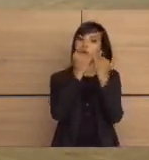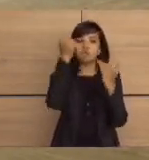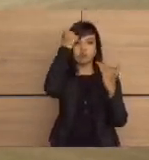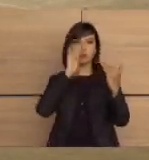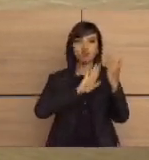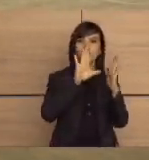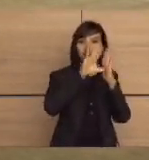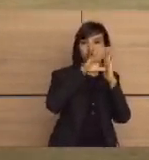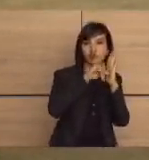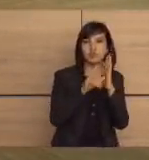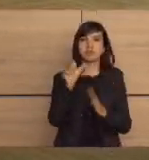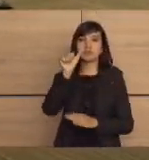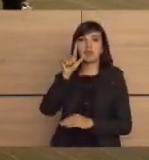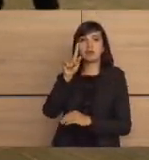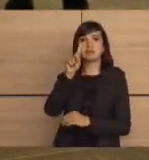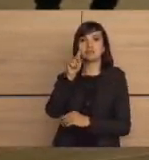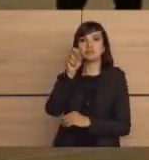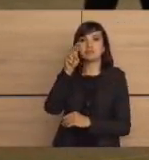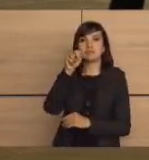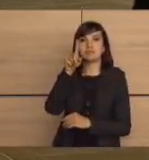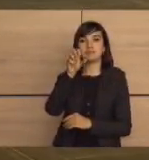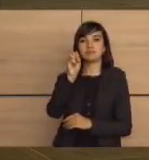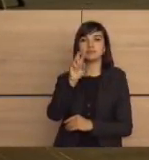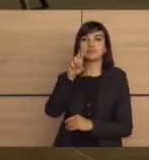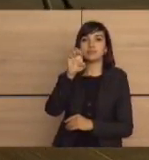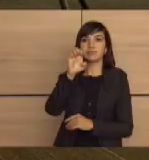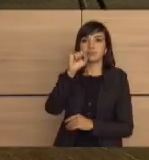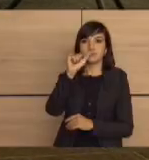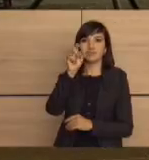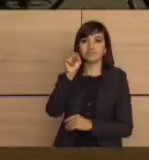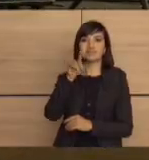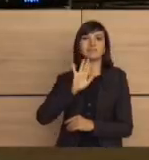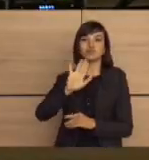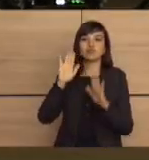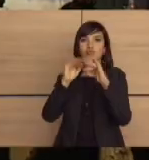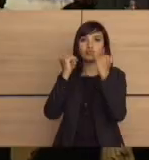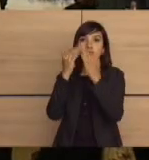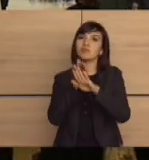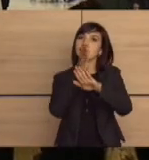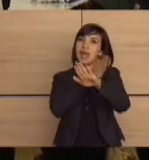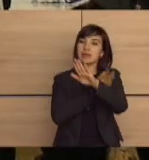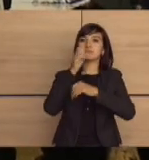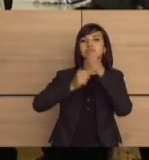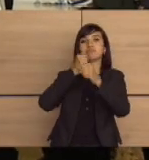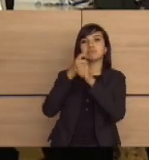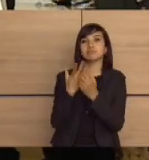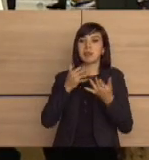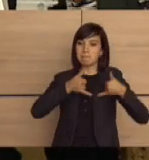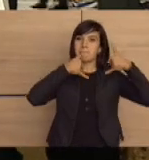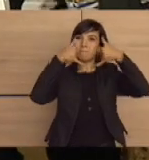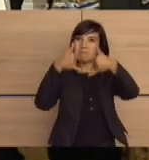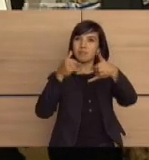Alfonso Reyes Echandía. Fue ganadora en 2017 del Premio Experiencias Educativas en Memoria para una Cultura de Paz y